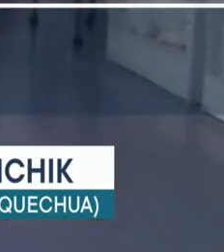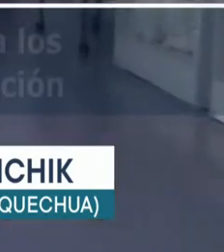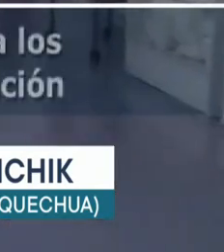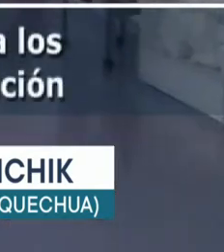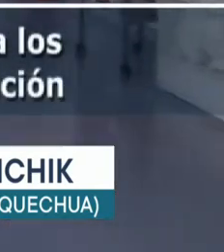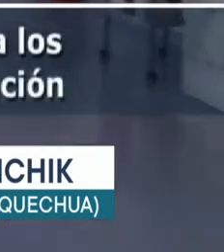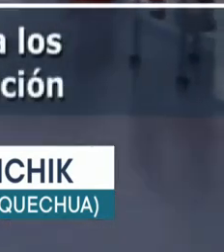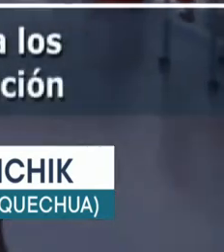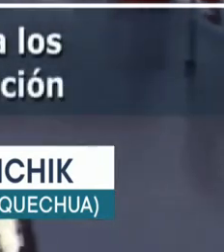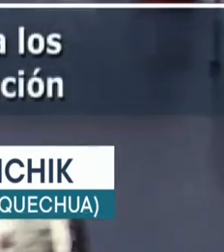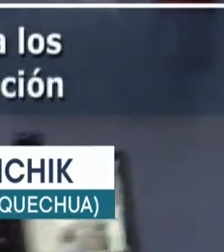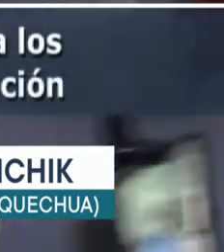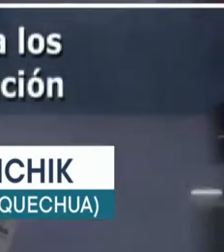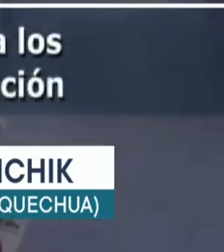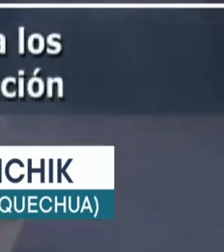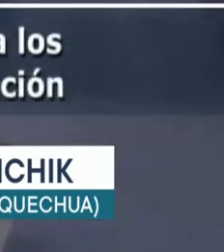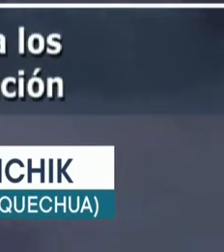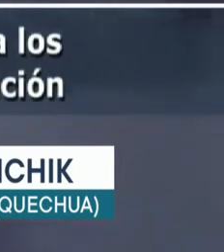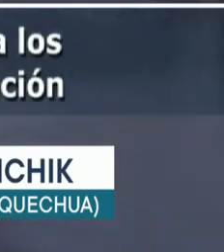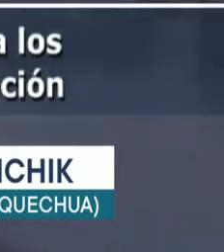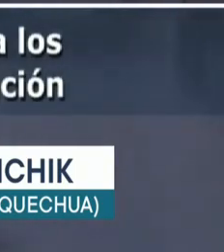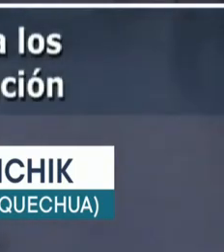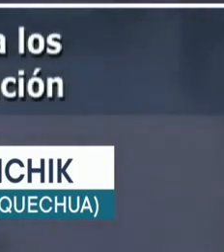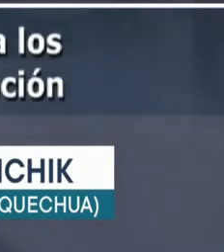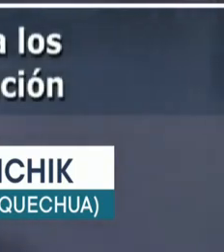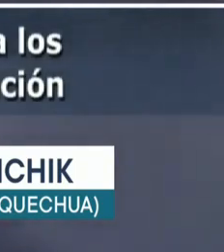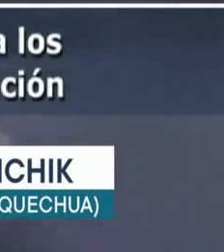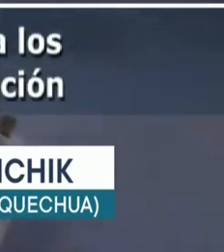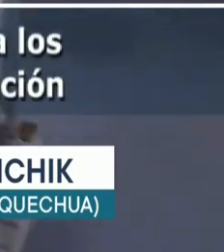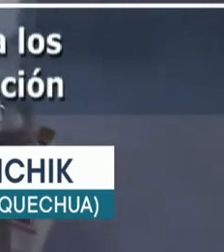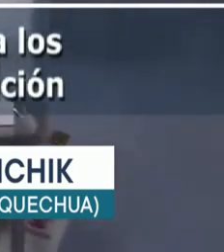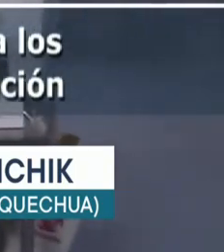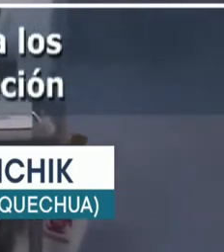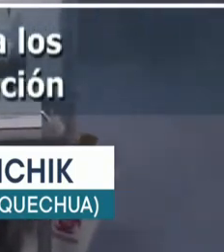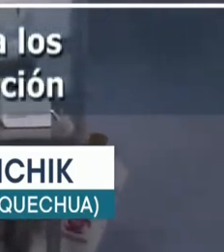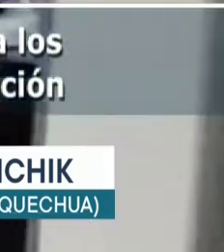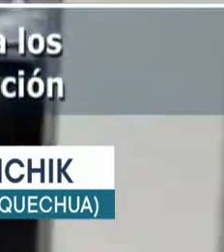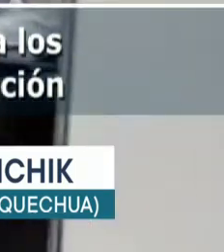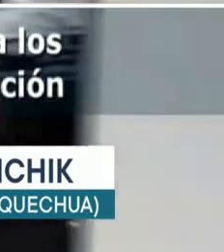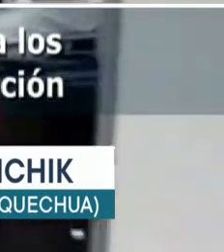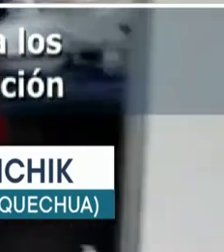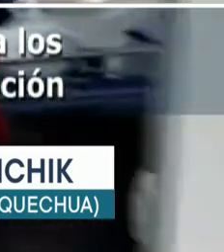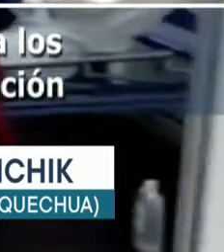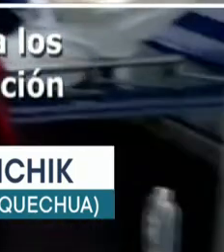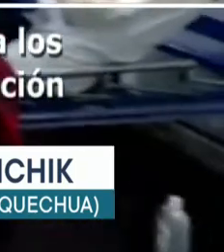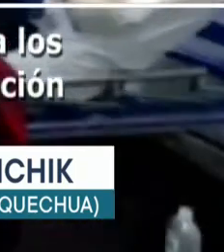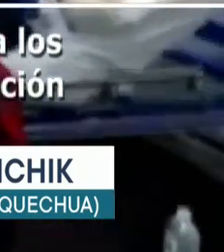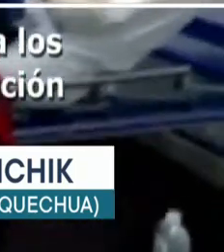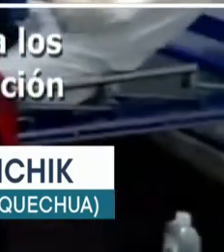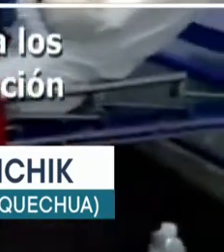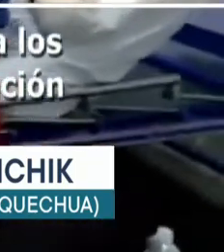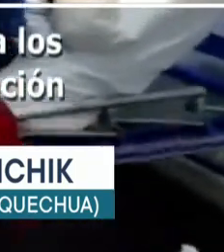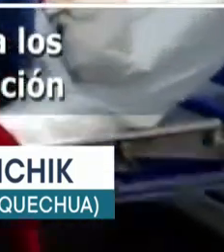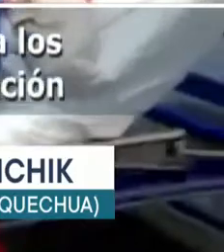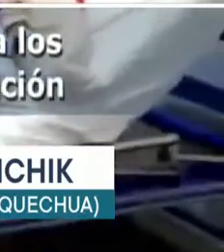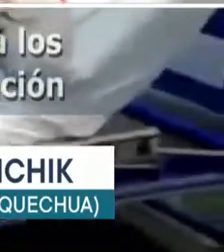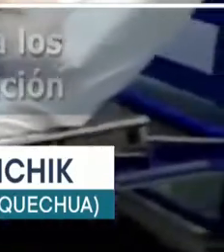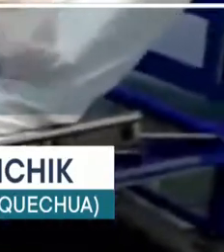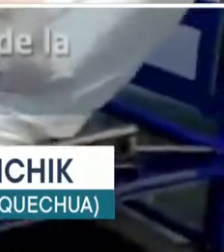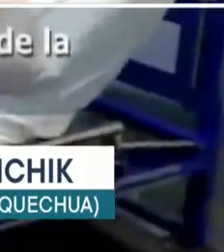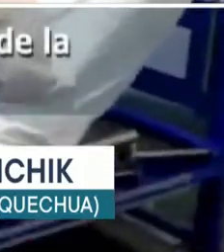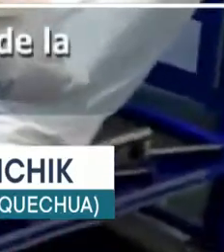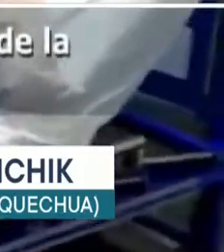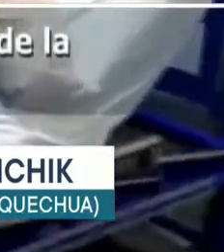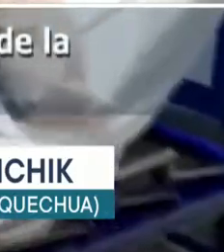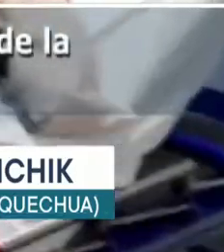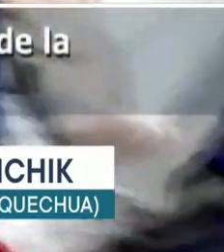kasqa chay unquywanqa kunantaqmi sector salud ukumanta rimarimuchkanku kai warmitas hatipachkanku pikunawanmi rimarqa